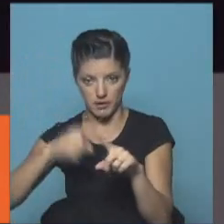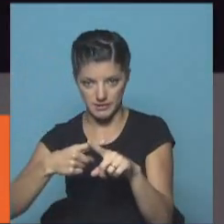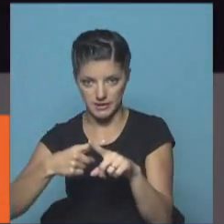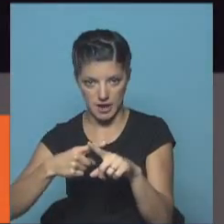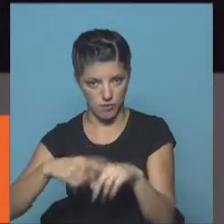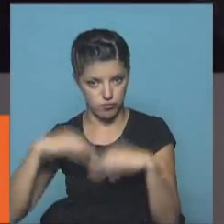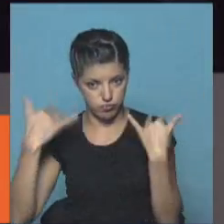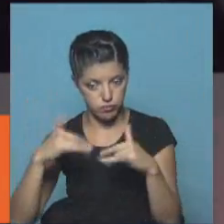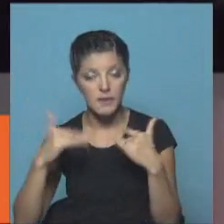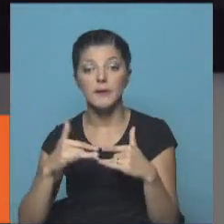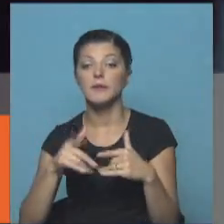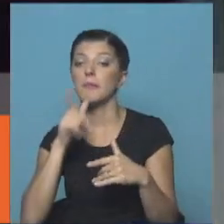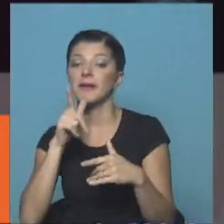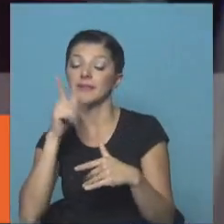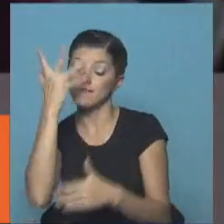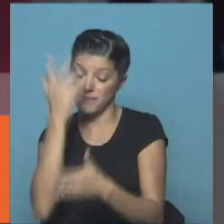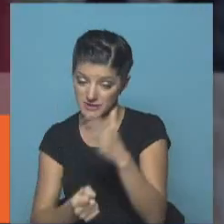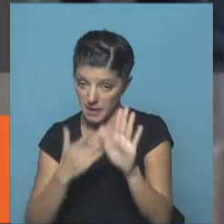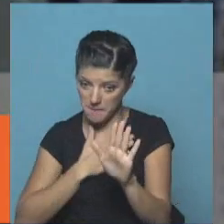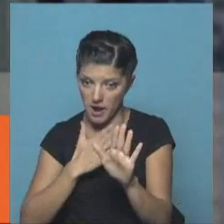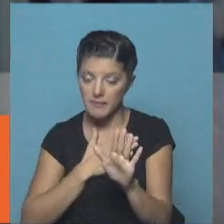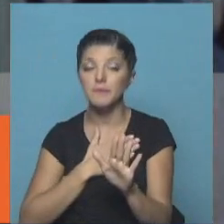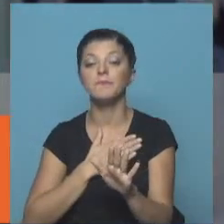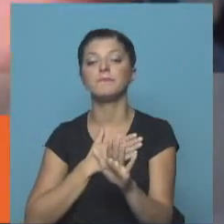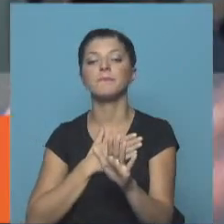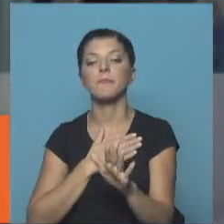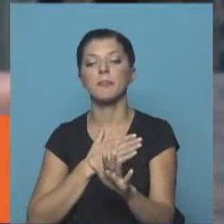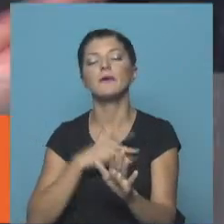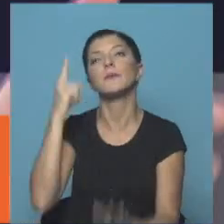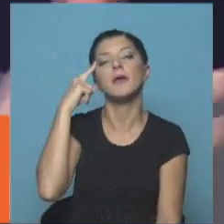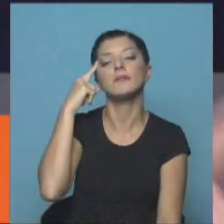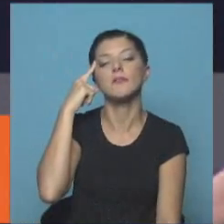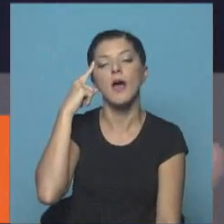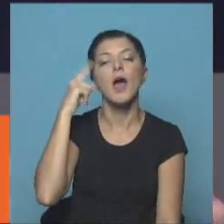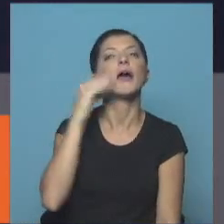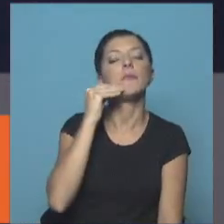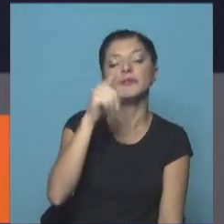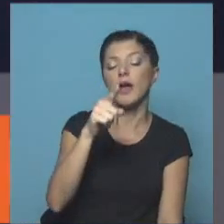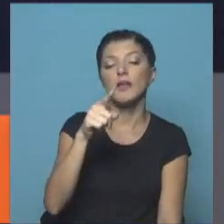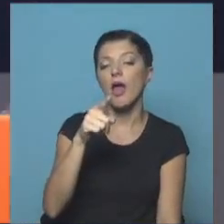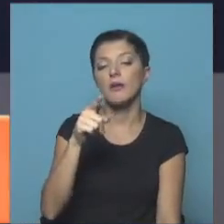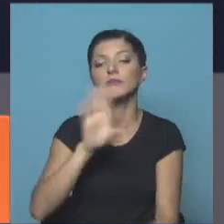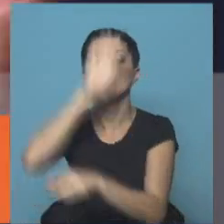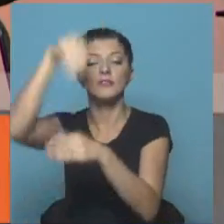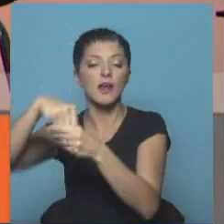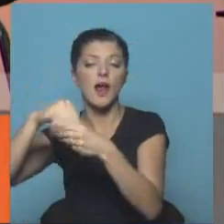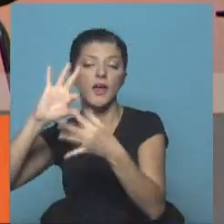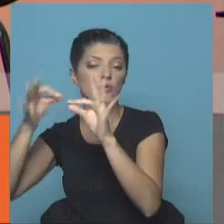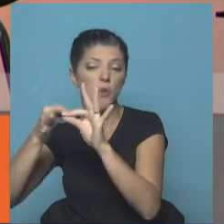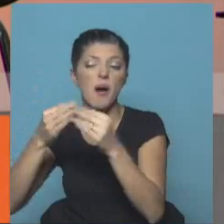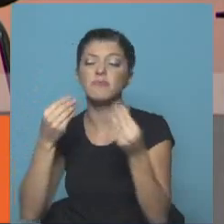y creo que en un sentido muy equivocadas, han puesto la idea de que no sirve para Gran Bretaña estar en Europa.